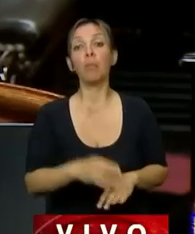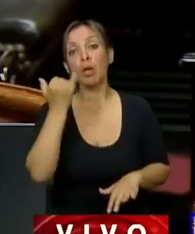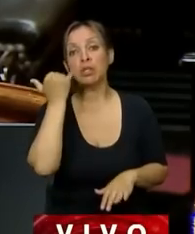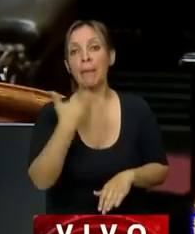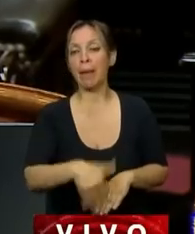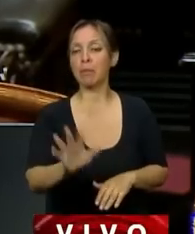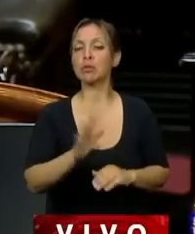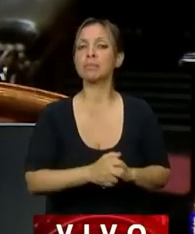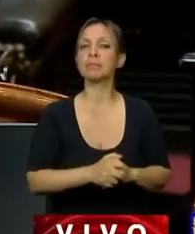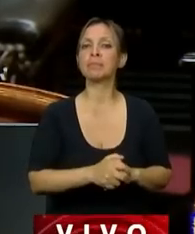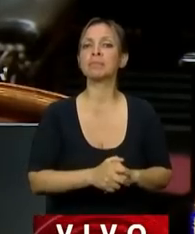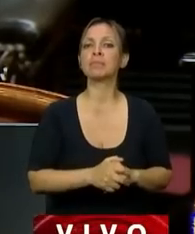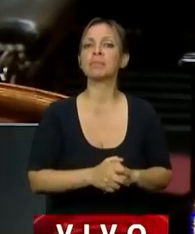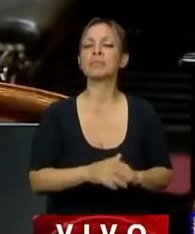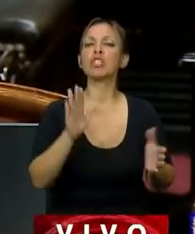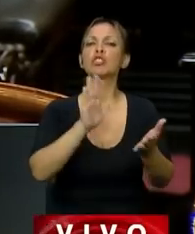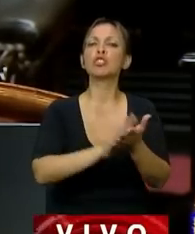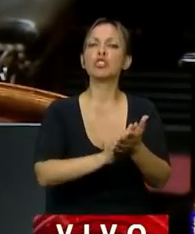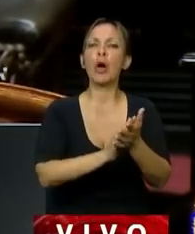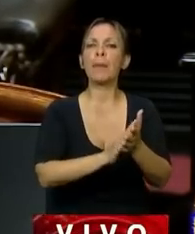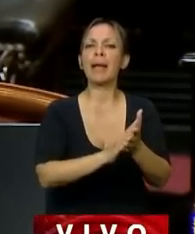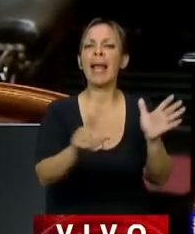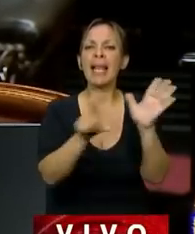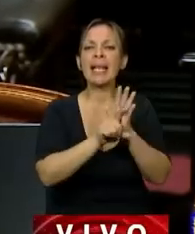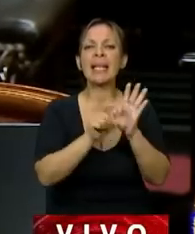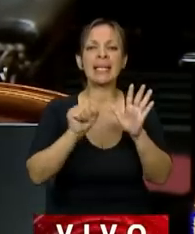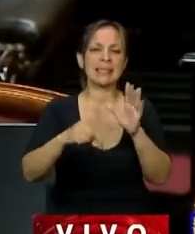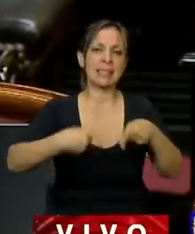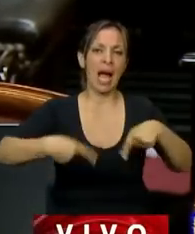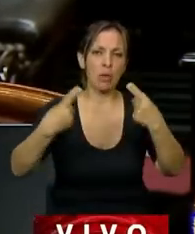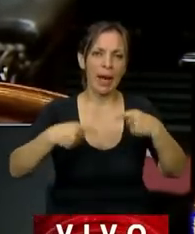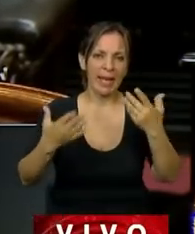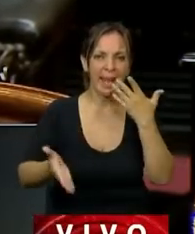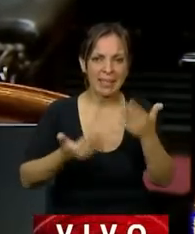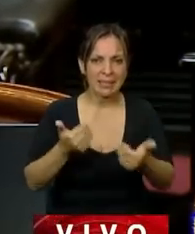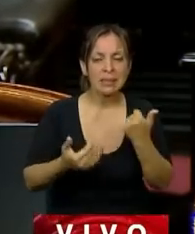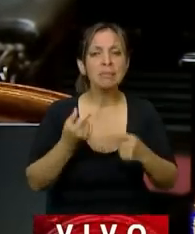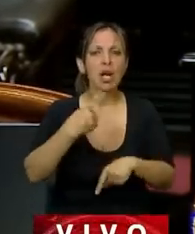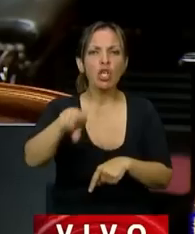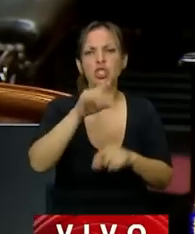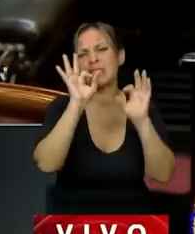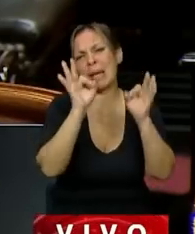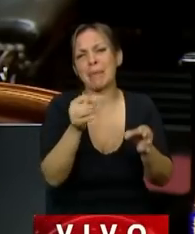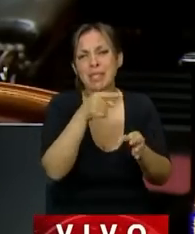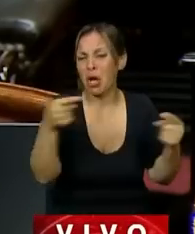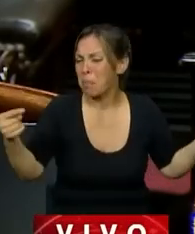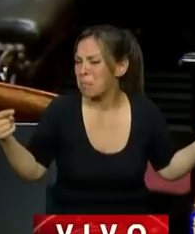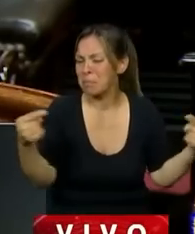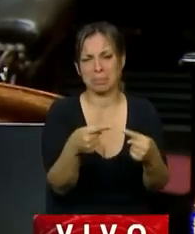veremos. Delegación de aduaneras especiales, lo dijeron todos, pero sabemos que esto es de una